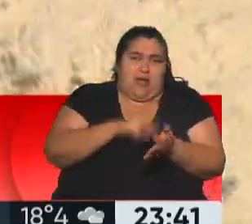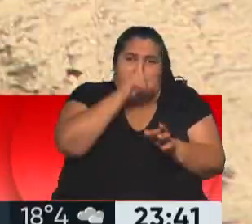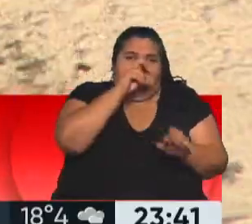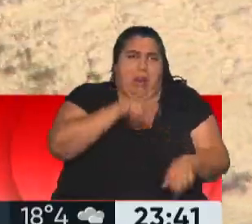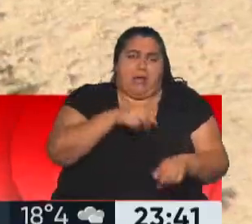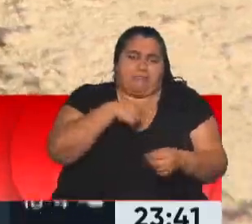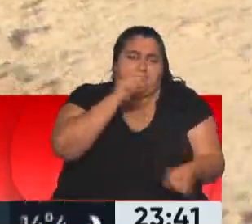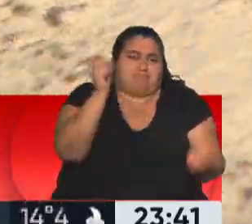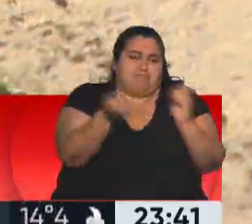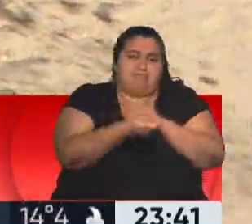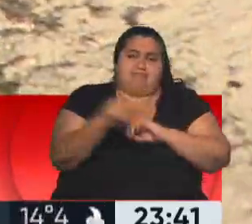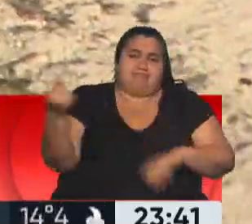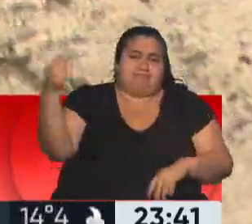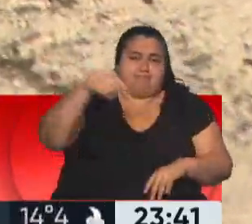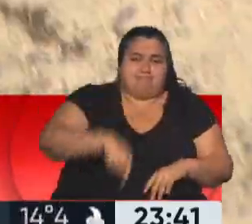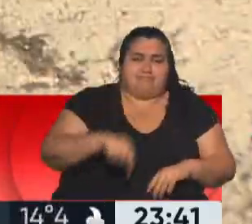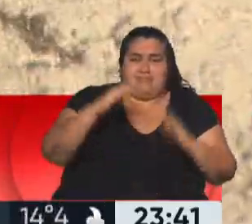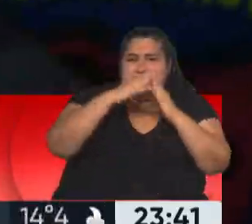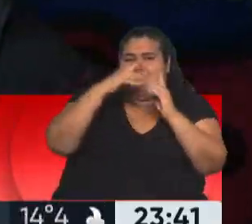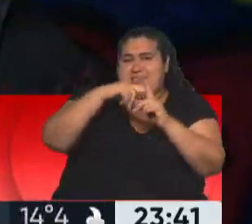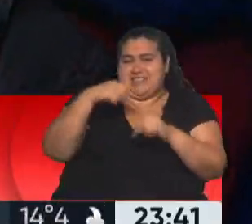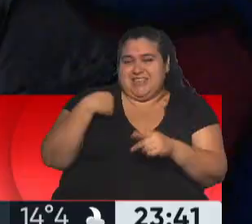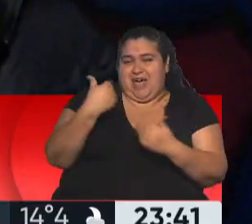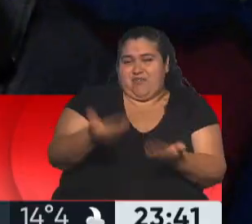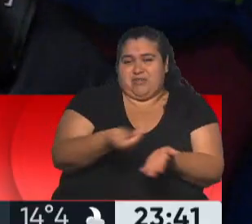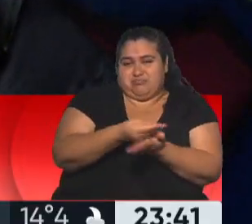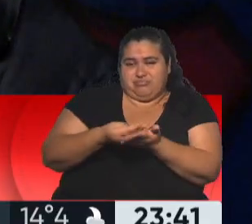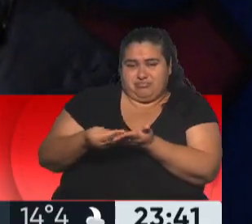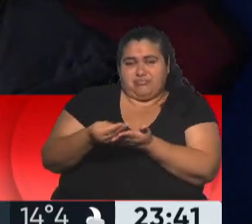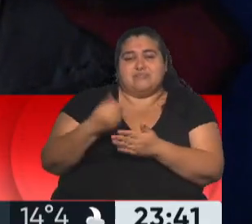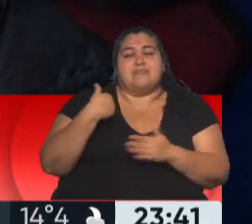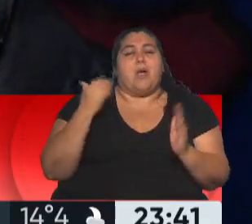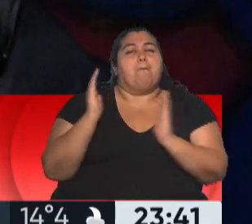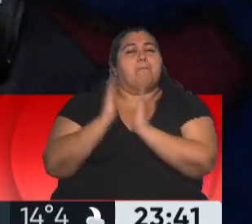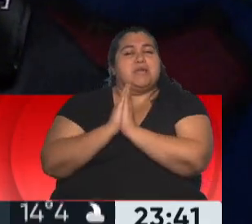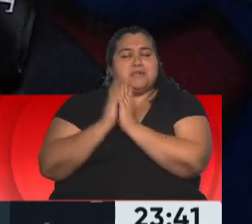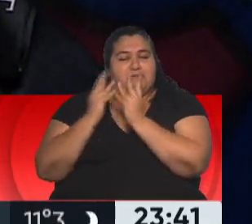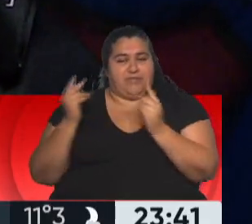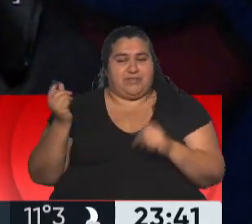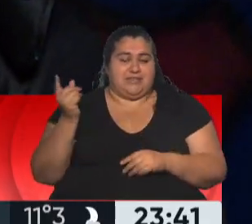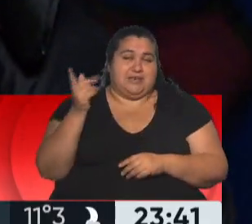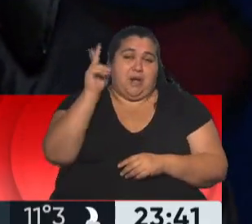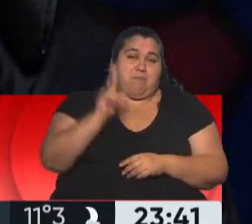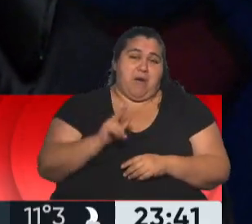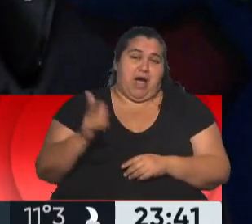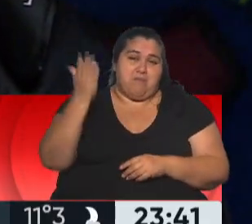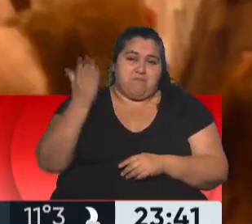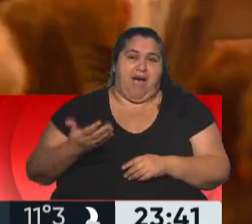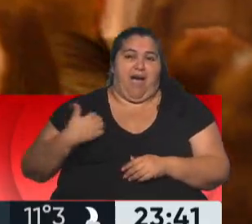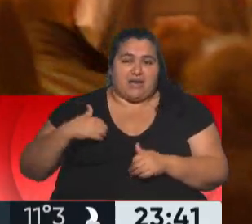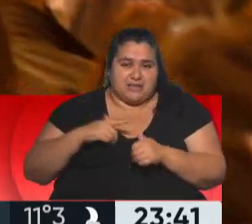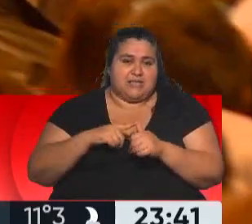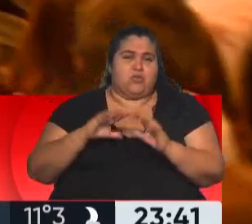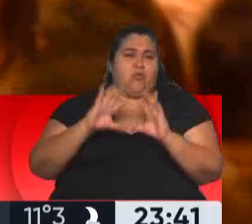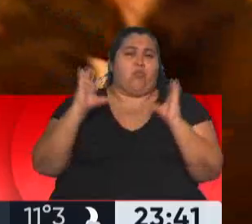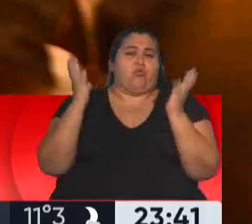y qué mejor lugar que acá donde estuvo tanto tiempo, ¿no? Vengo de misa y bueno, imagínate que nuestro Papa, no solamente argentino, sino por